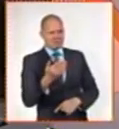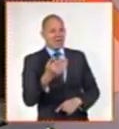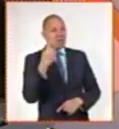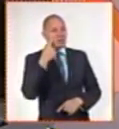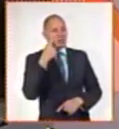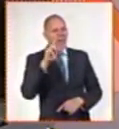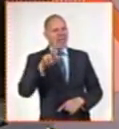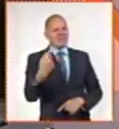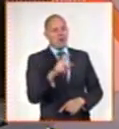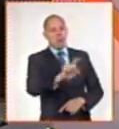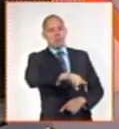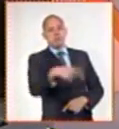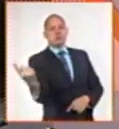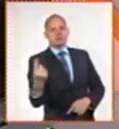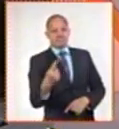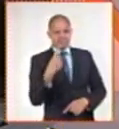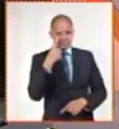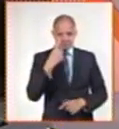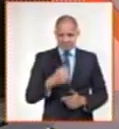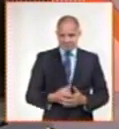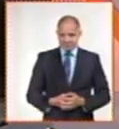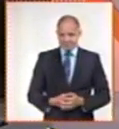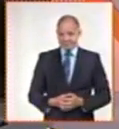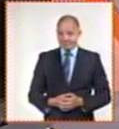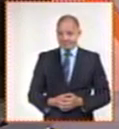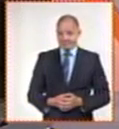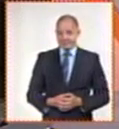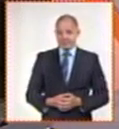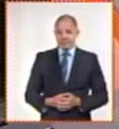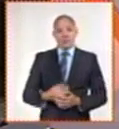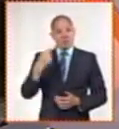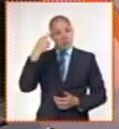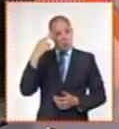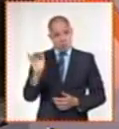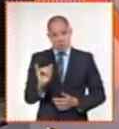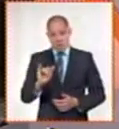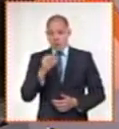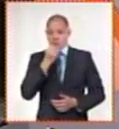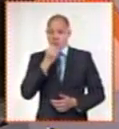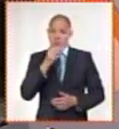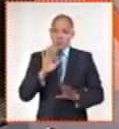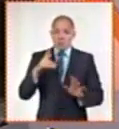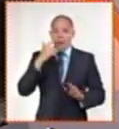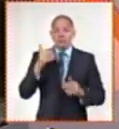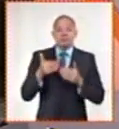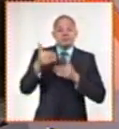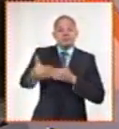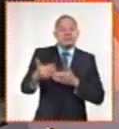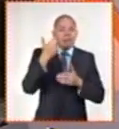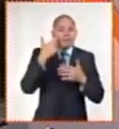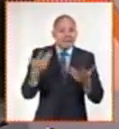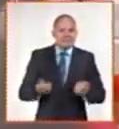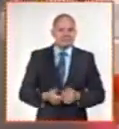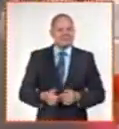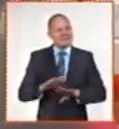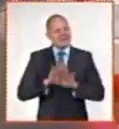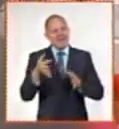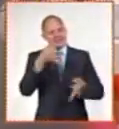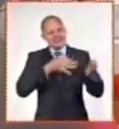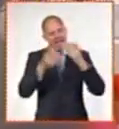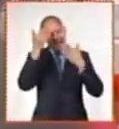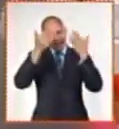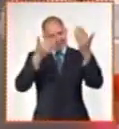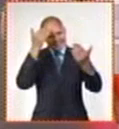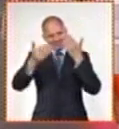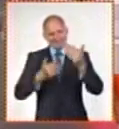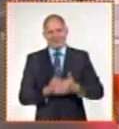que recordar que el lawfare es derrotable, perfectamente es derrotable, claro. Y probablemente sea lo que suceda en Argentina. Claro. Oye, un millón de gracias, como bueno. siempre, por estar